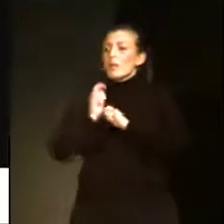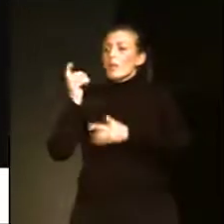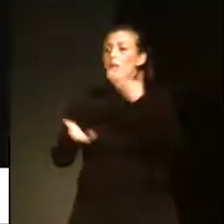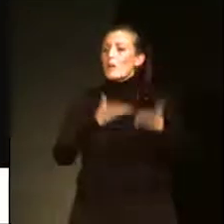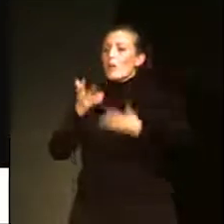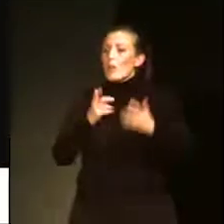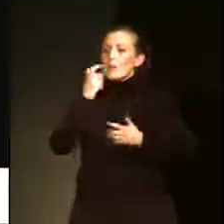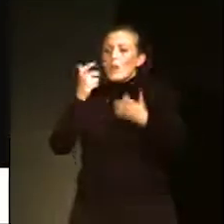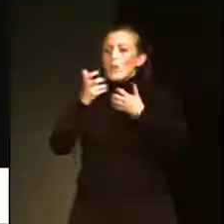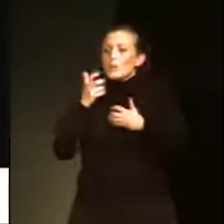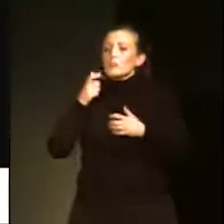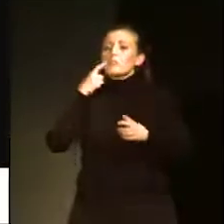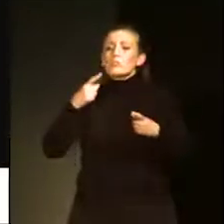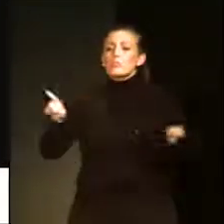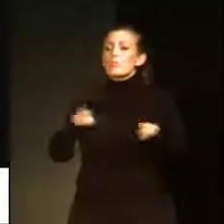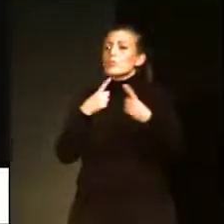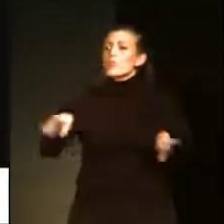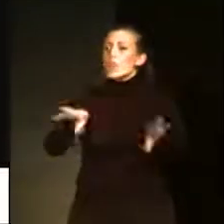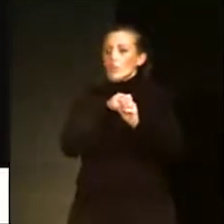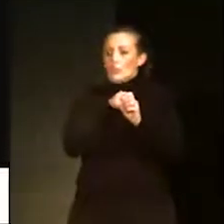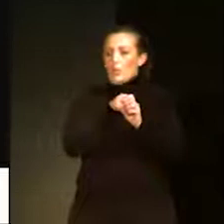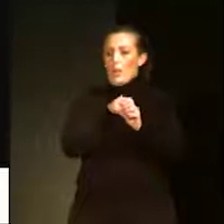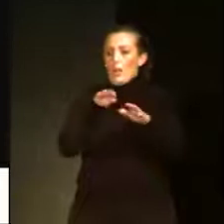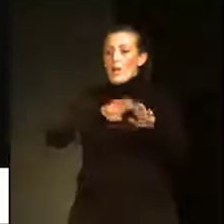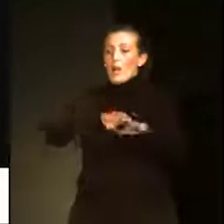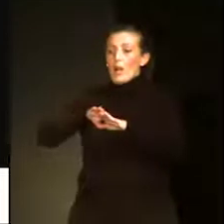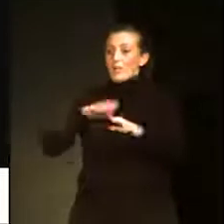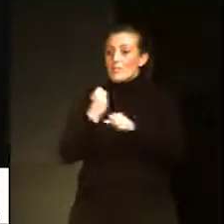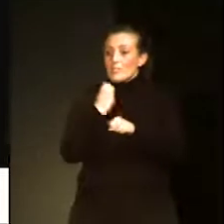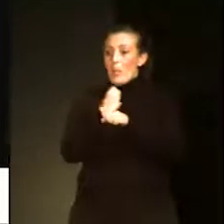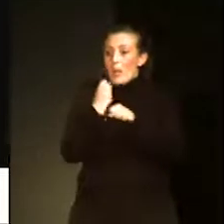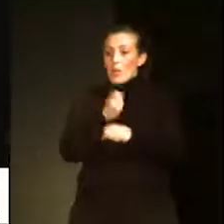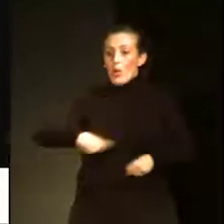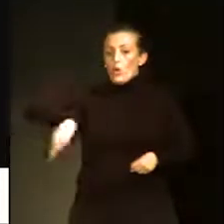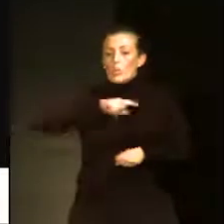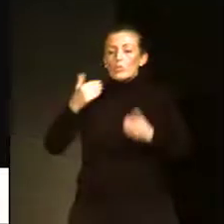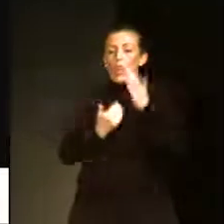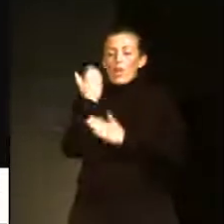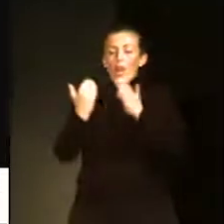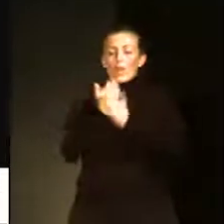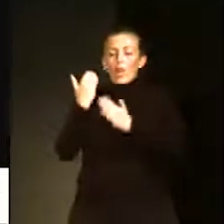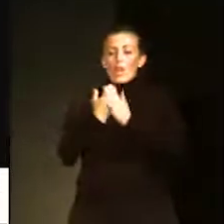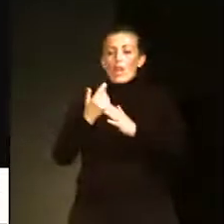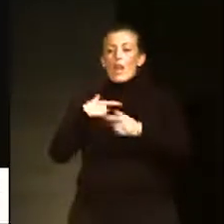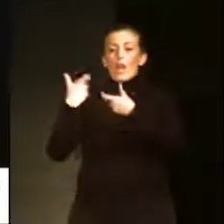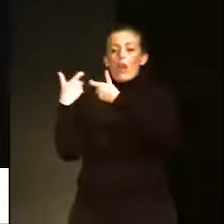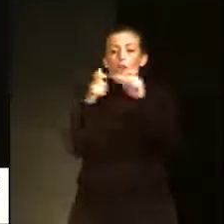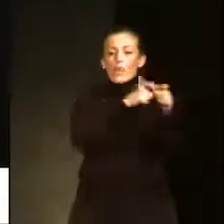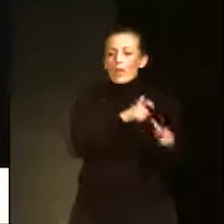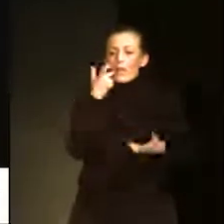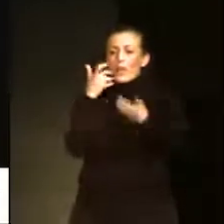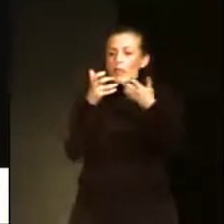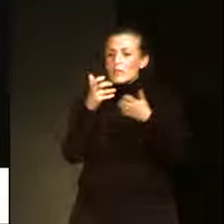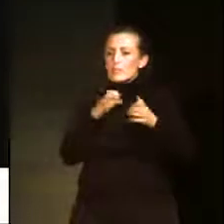artes escénicas y musicales inclusivas, aparte de la labor que realizan día a día las unidades